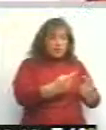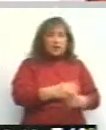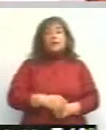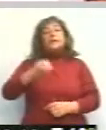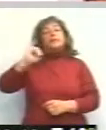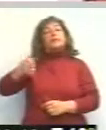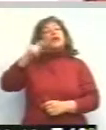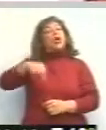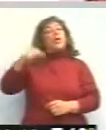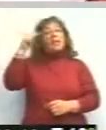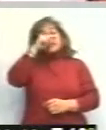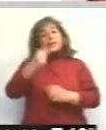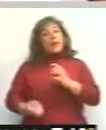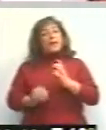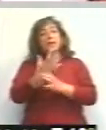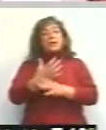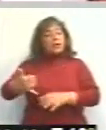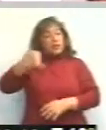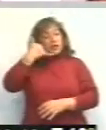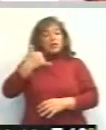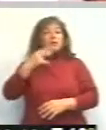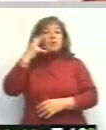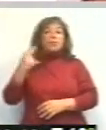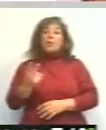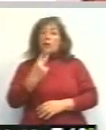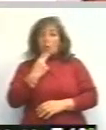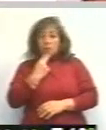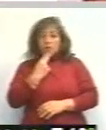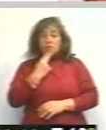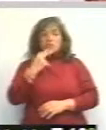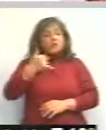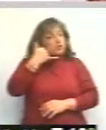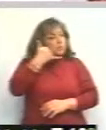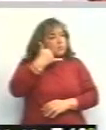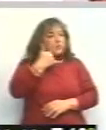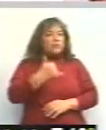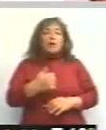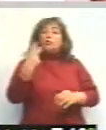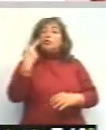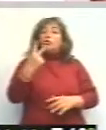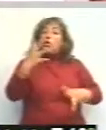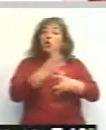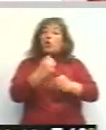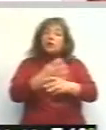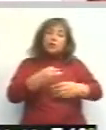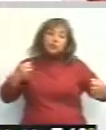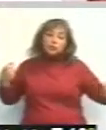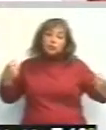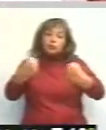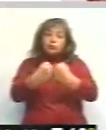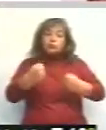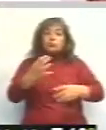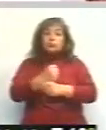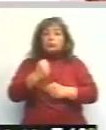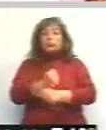Mañana a las 7 de la mañana recibimos el llamado al sistema de emergencias 911 informando sobre la colisión entre dos unidades de transporte público de